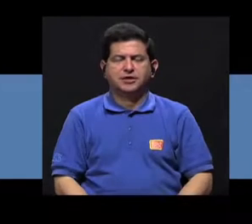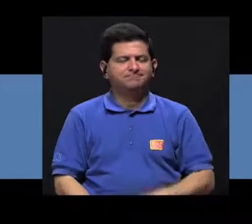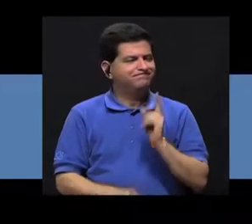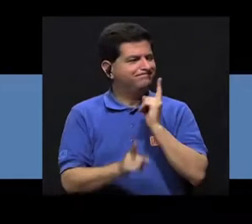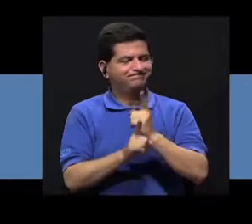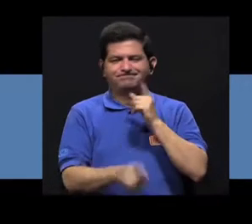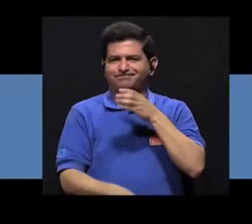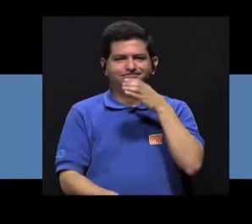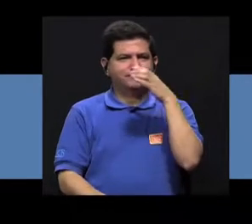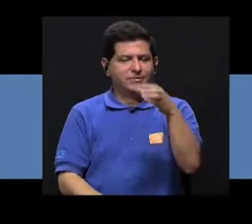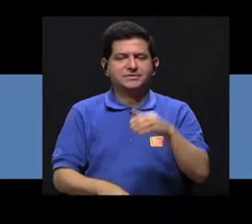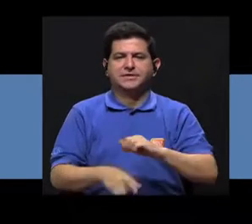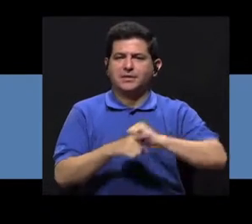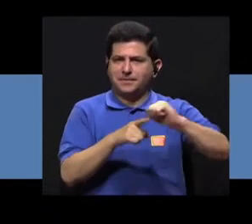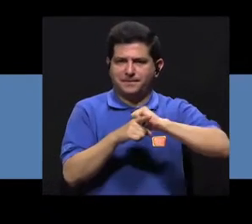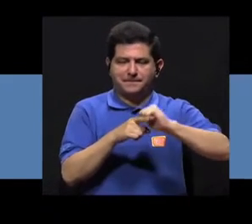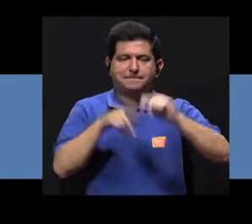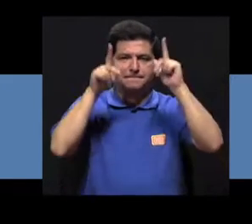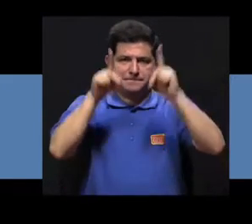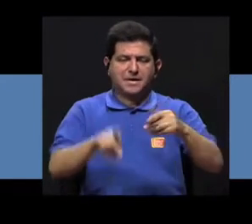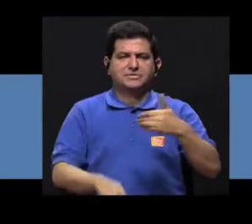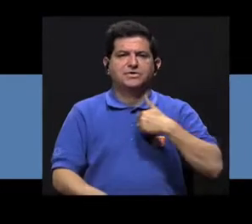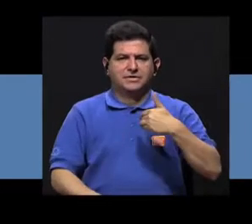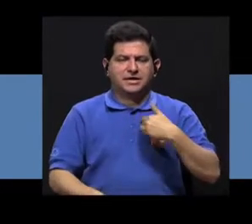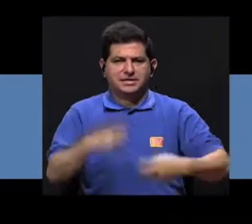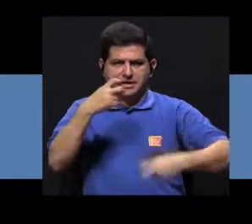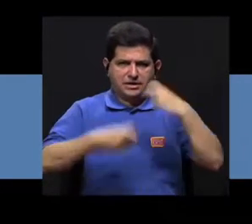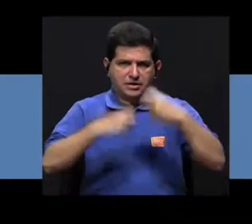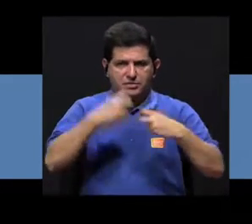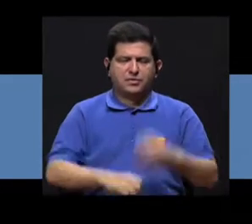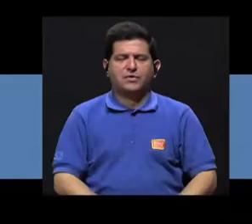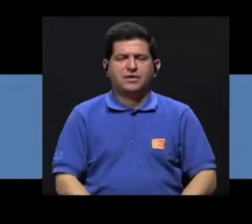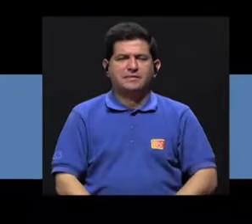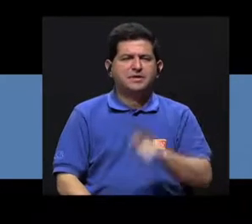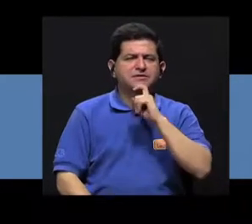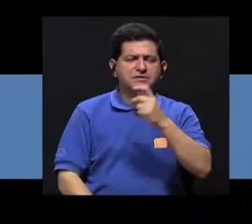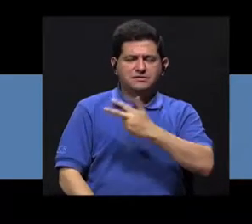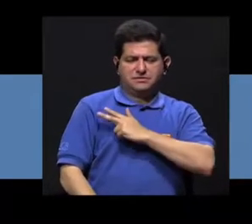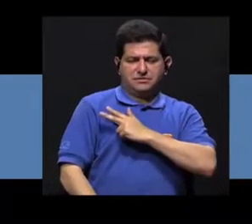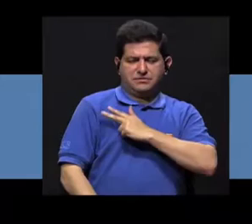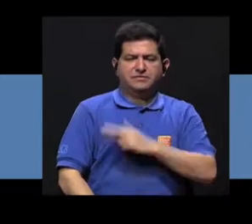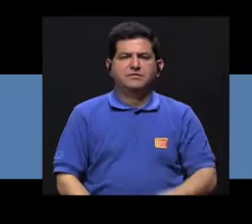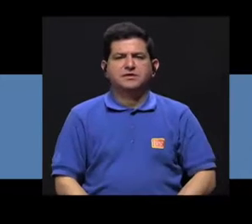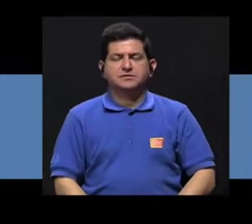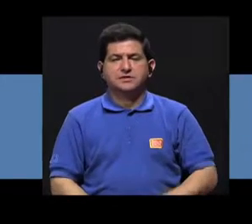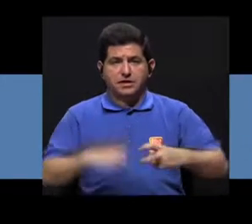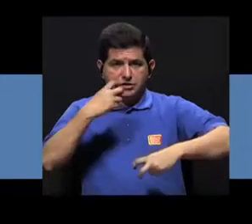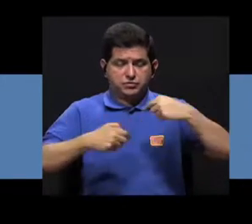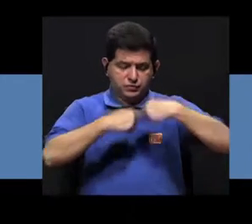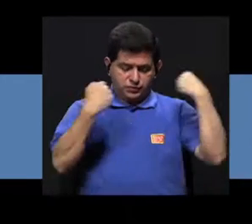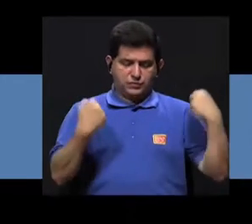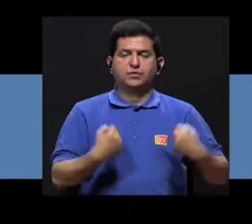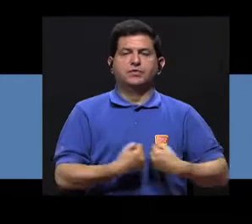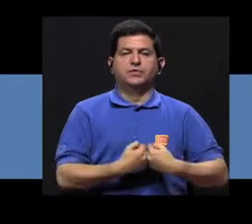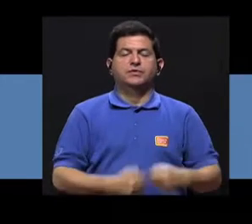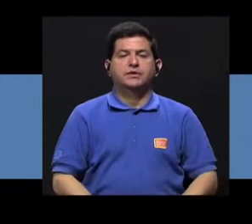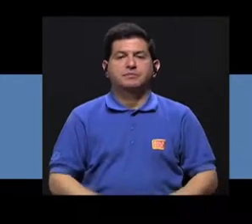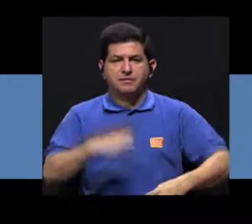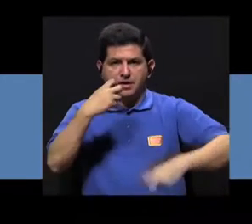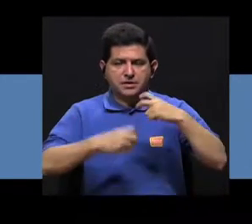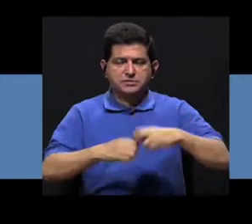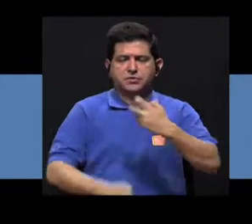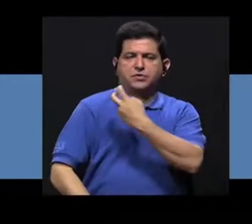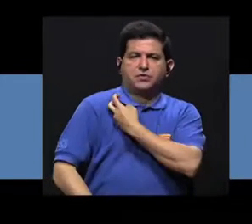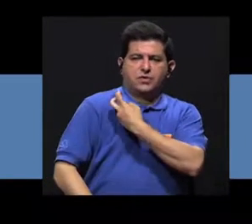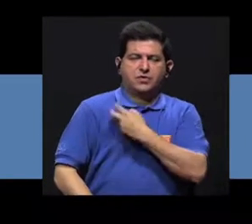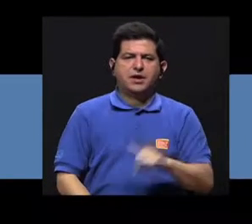no es recomendable que la práctica en personas que sufran de incontinencia urinaria insuficiencia cardíaca